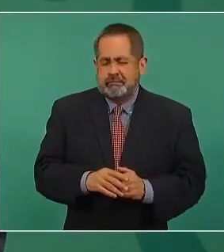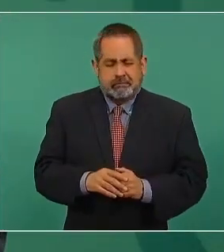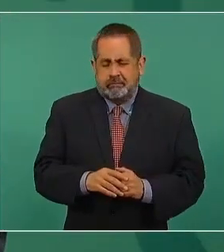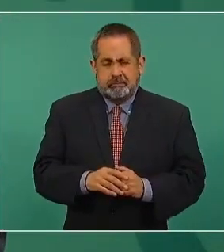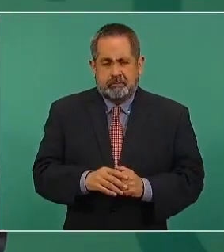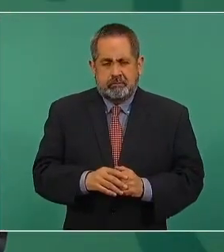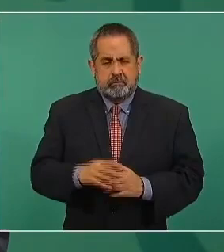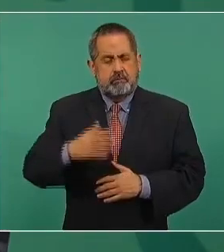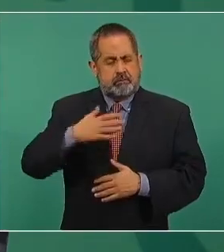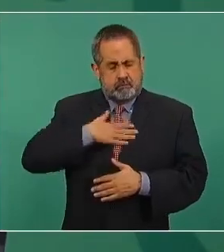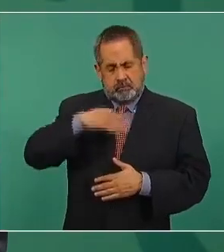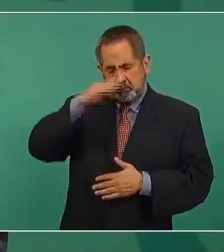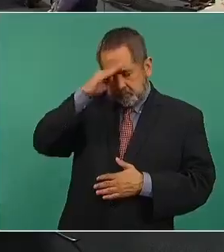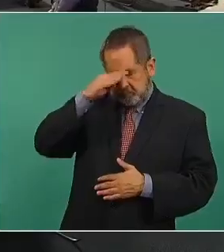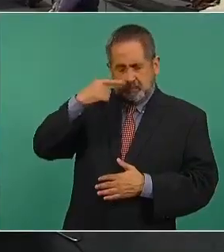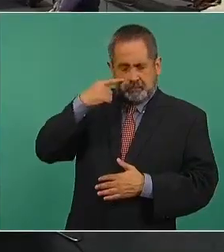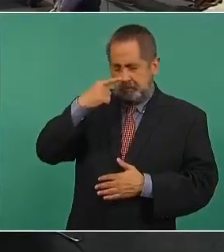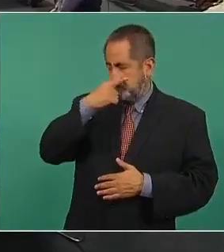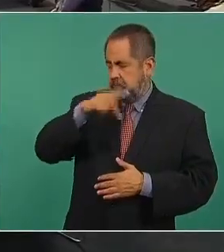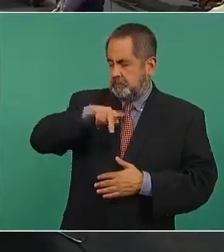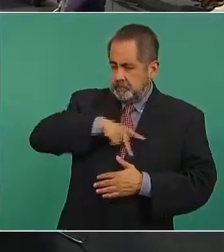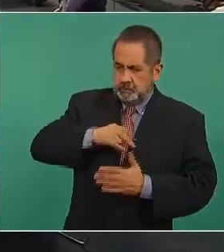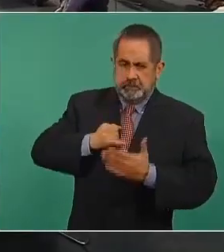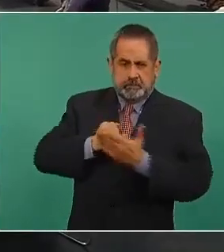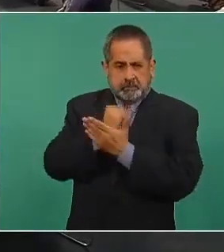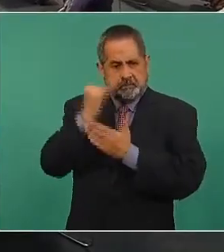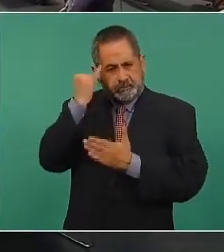Pensamos por nosotros mismos.